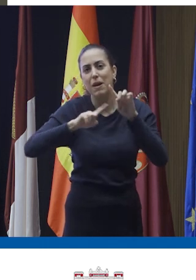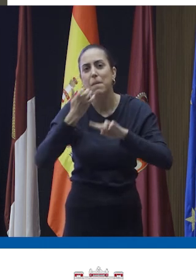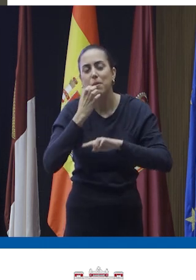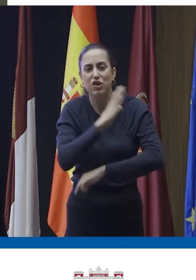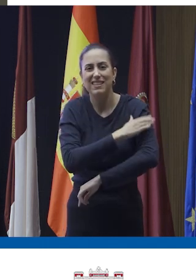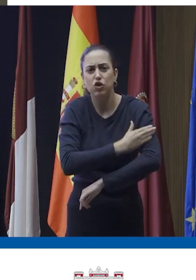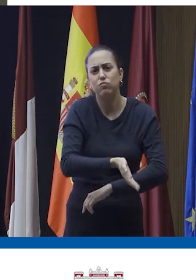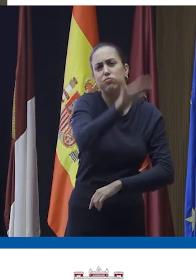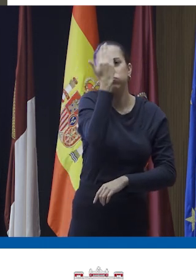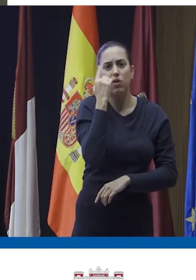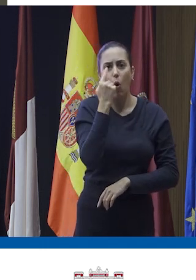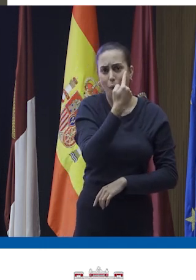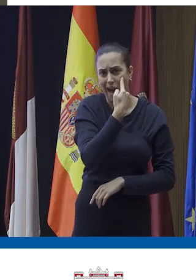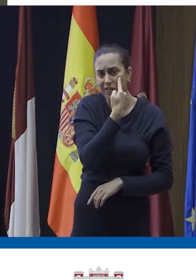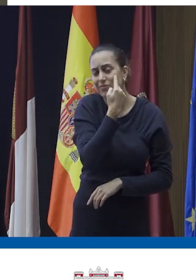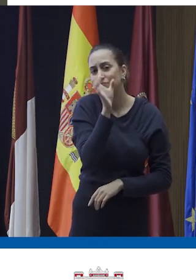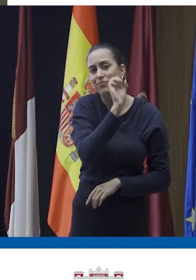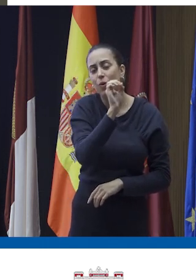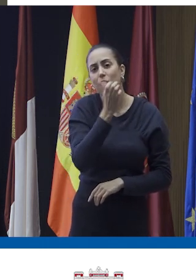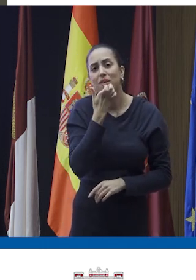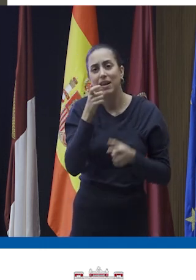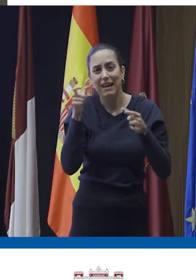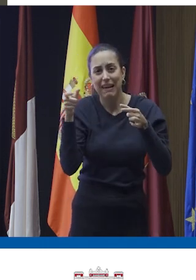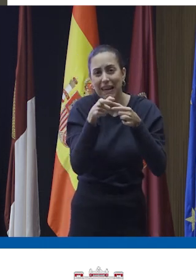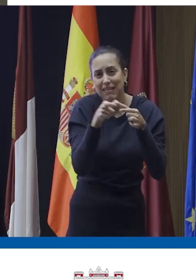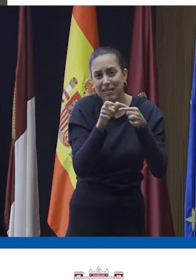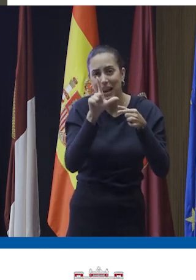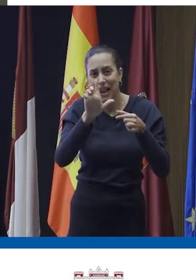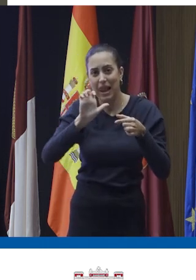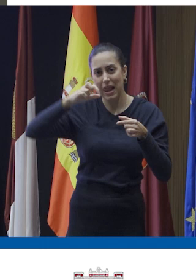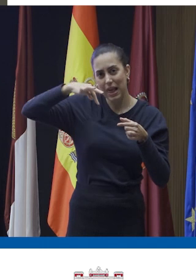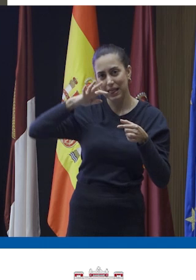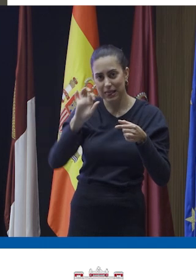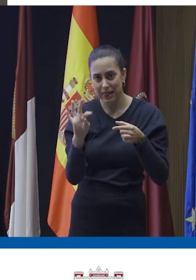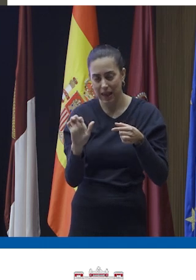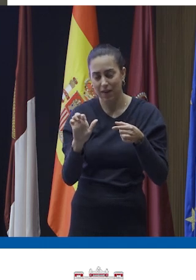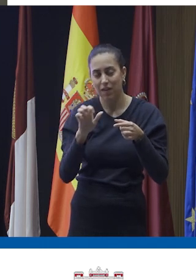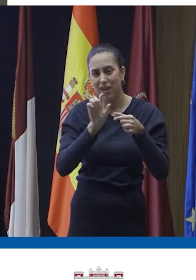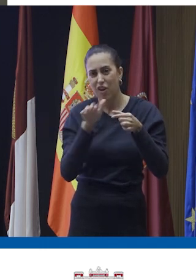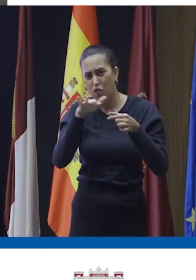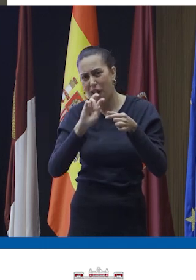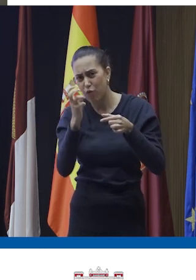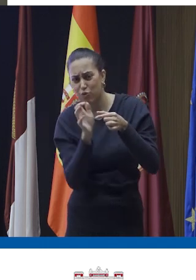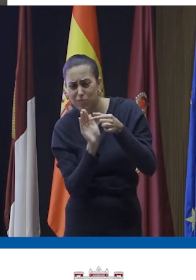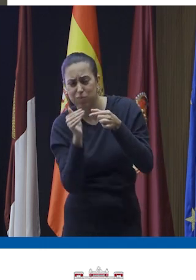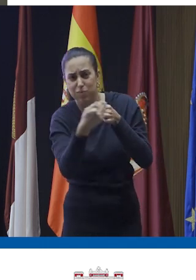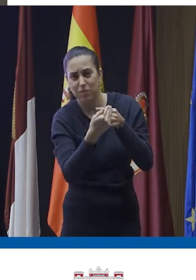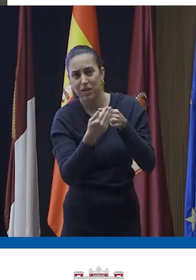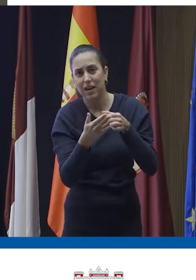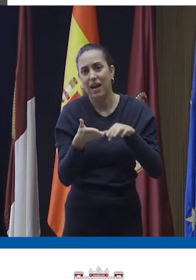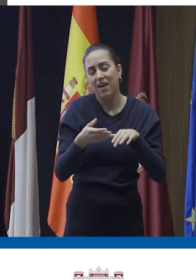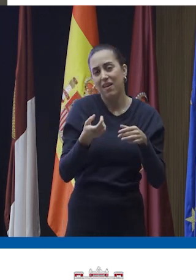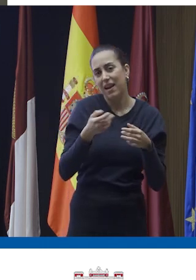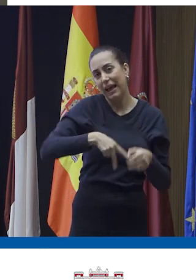tensión, de que tengamos que colocar la lente en otro sitio, etcétera. Aunque por lo general se realiza una vitrectomía anterior,